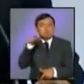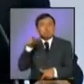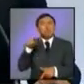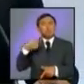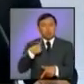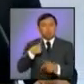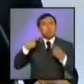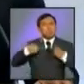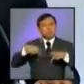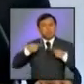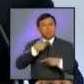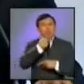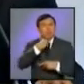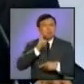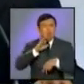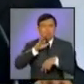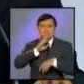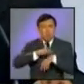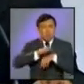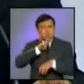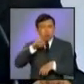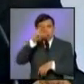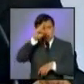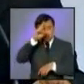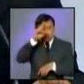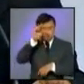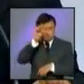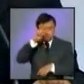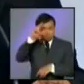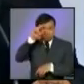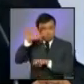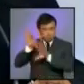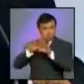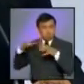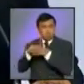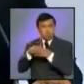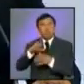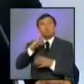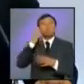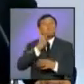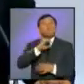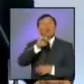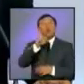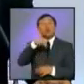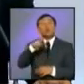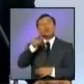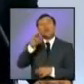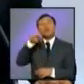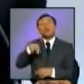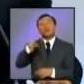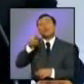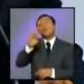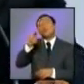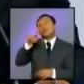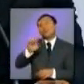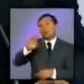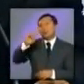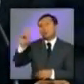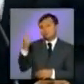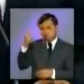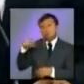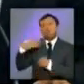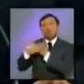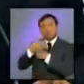discurso que estos estúpidos manipularon no sé siento que con eso